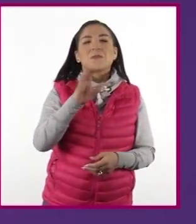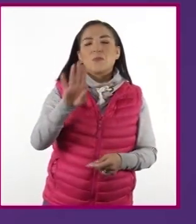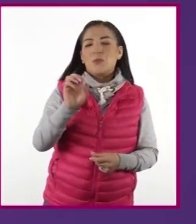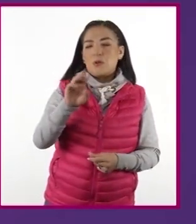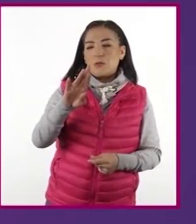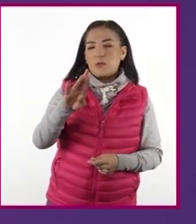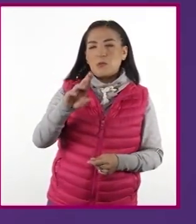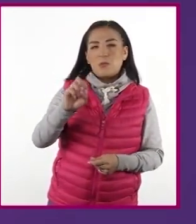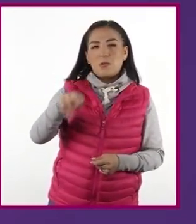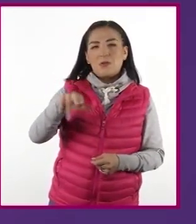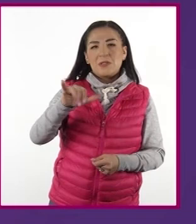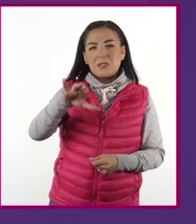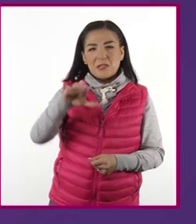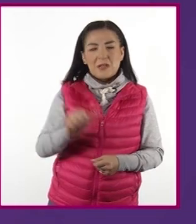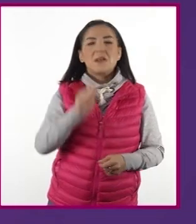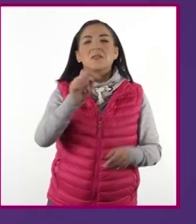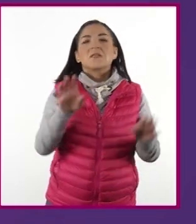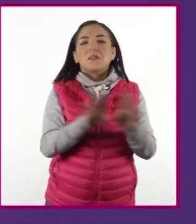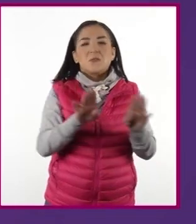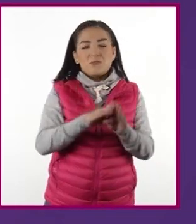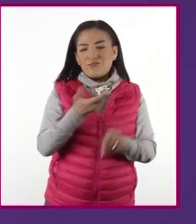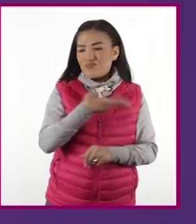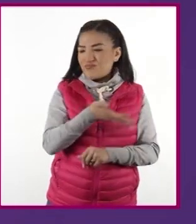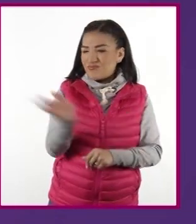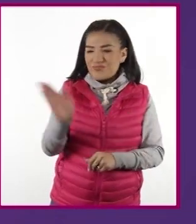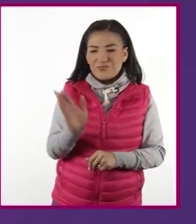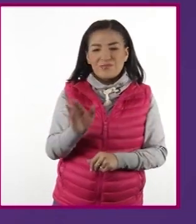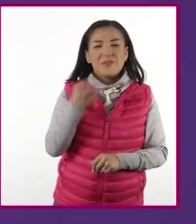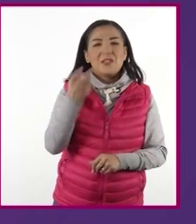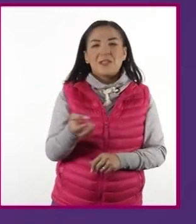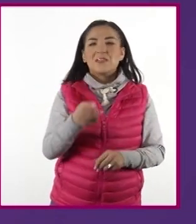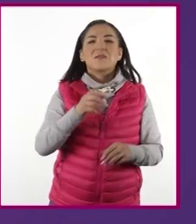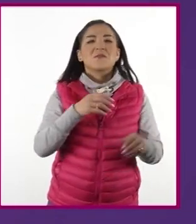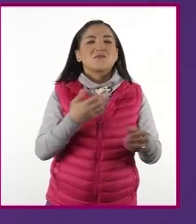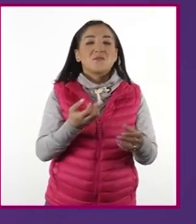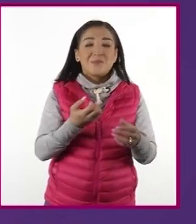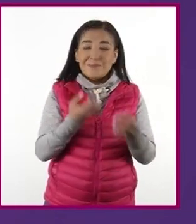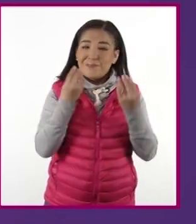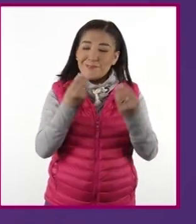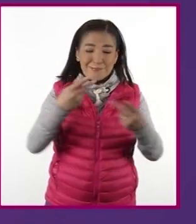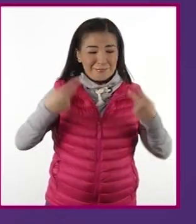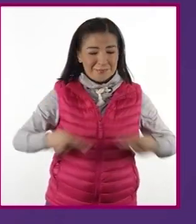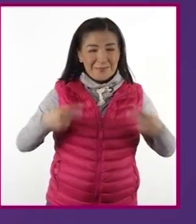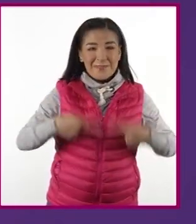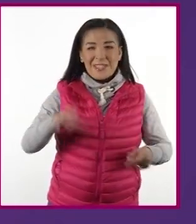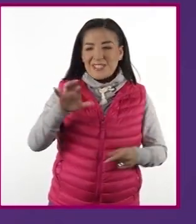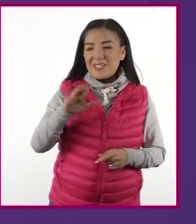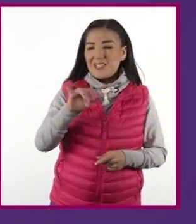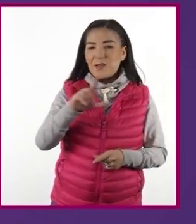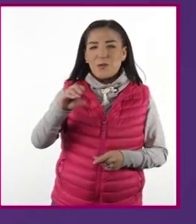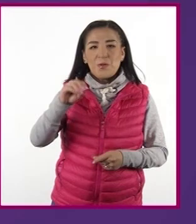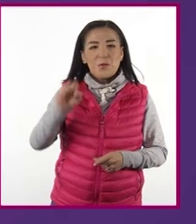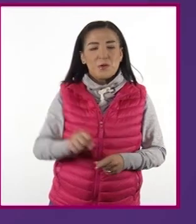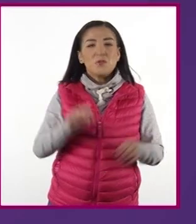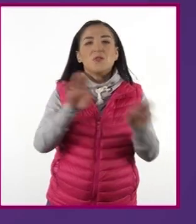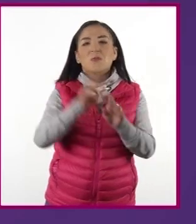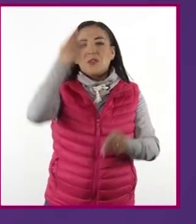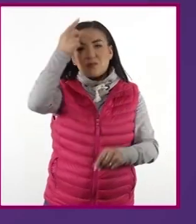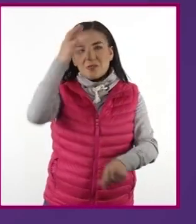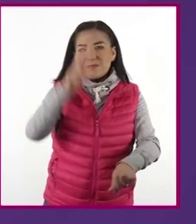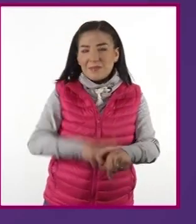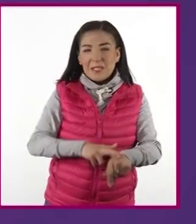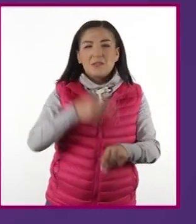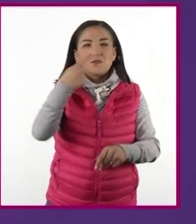en la práctica el desplazamiento de un buen número de criollos de puestos directivos en